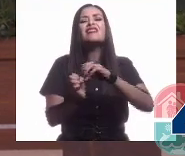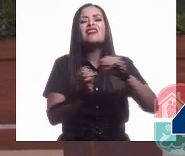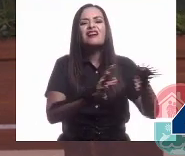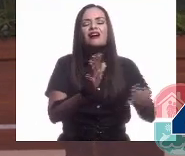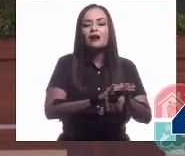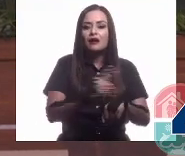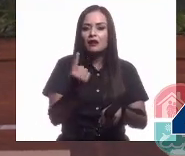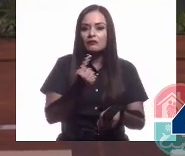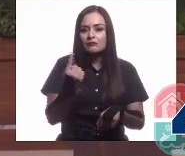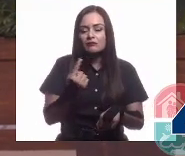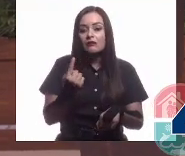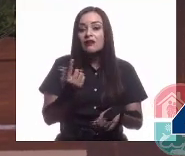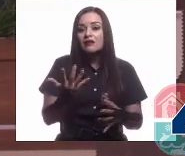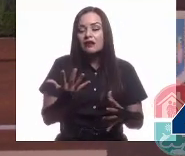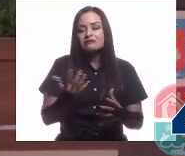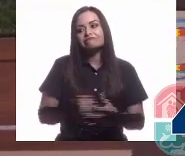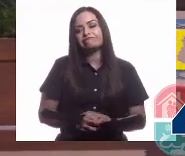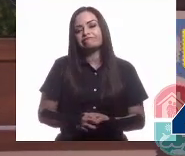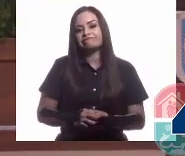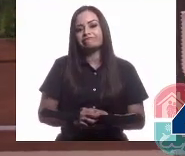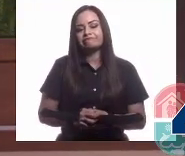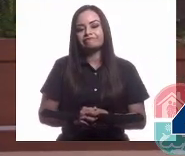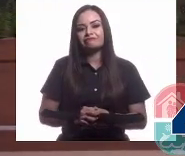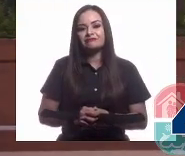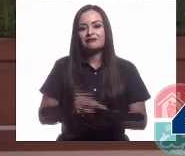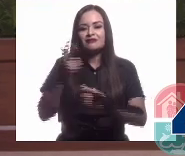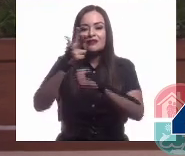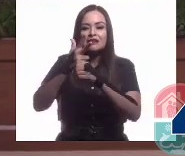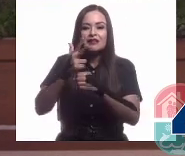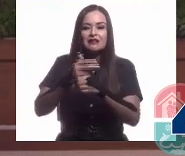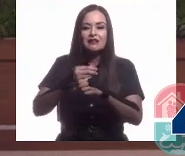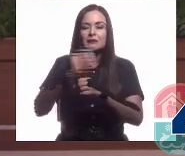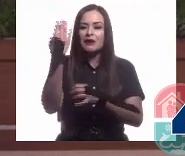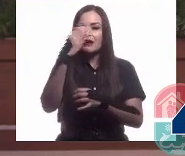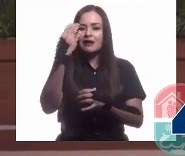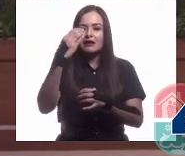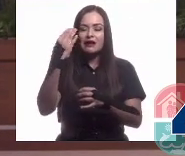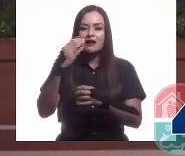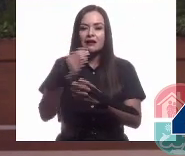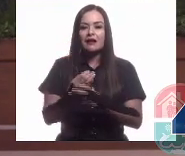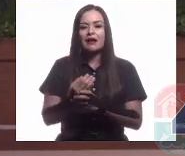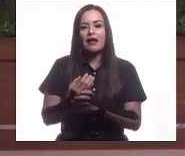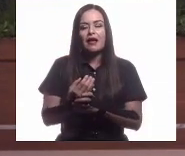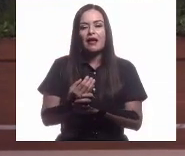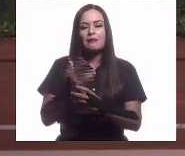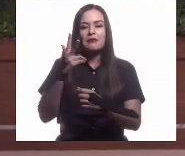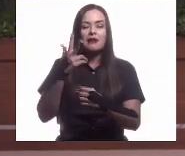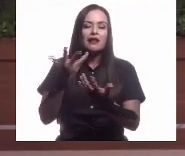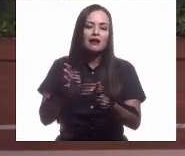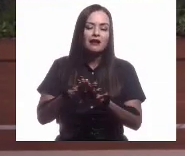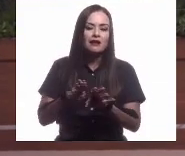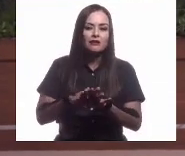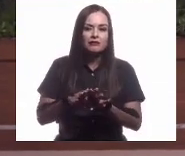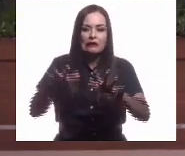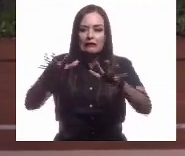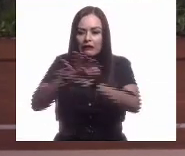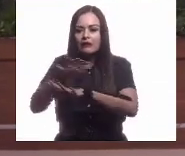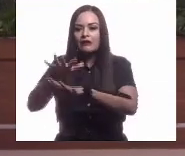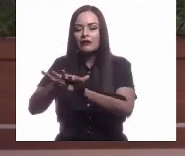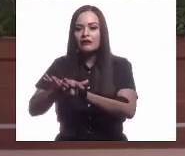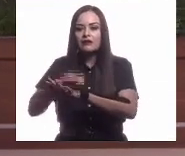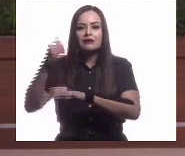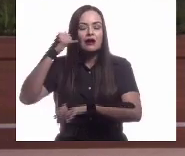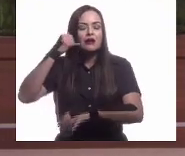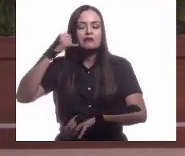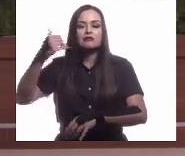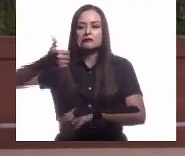Porque lo alcanzó la revolución tecnológica. Su cámara de rollo fue sustituida por una cámara digital y luego fue sustituida por un teléfono en donde